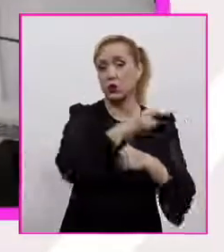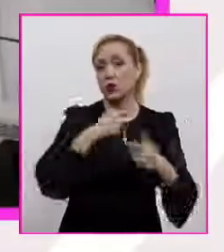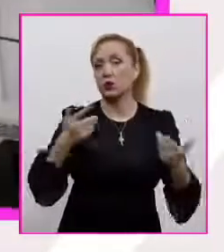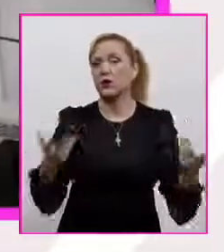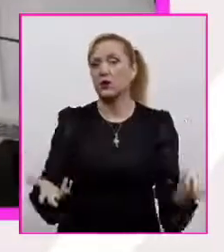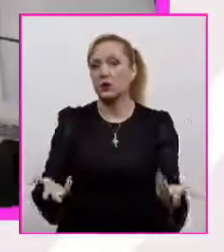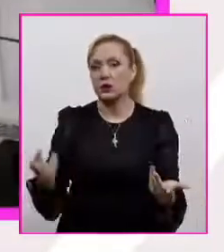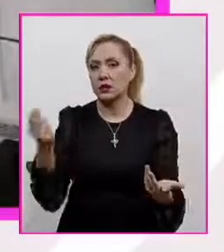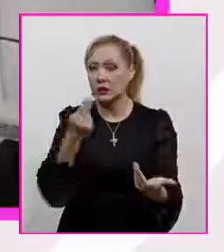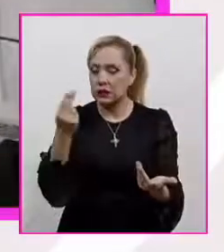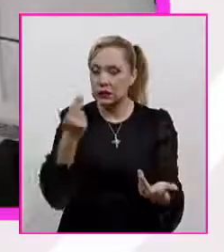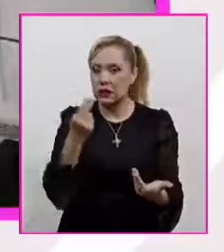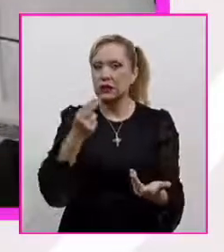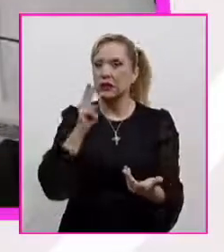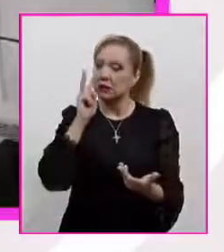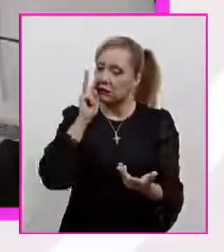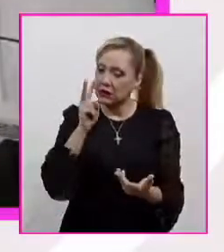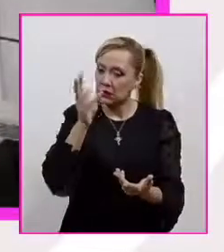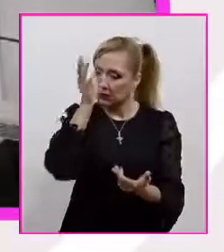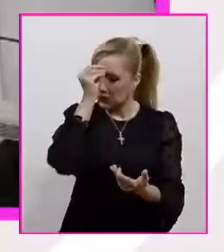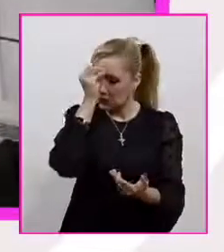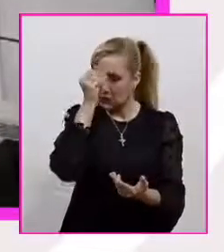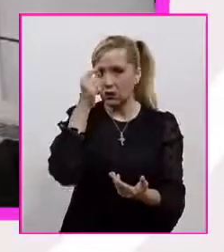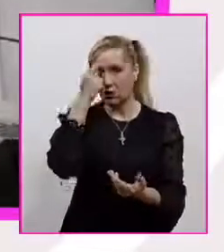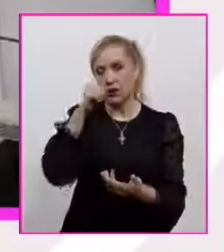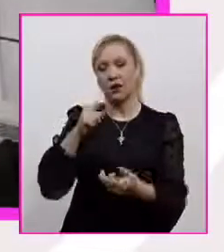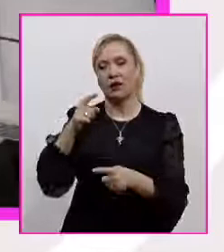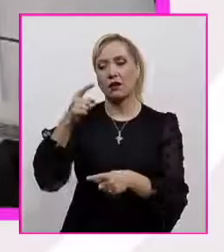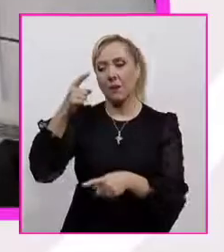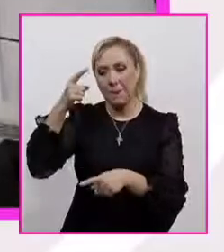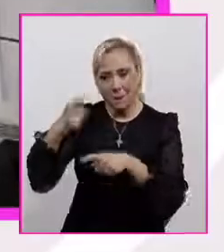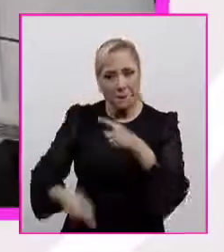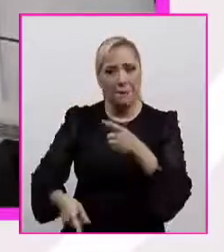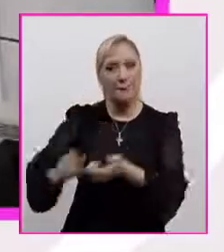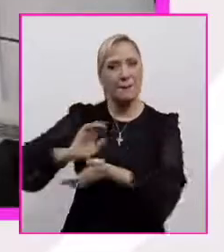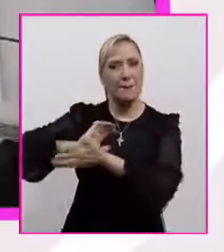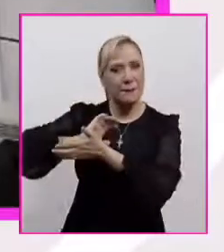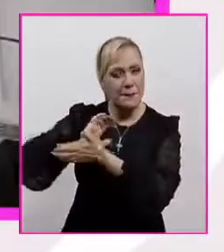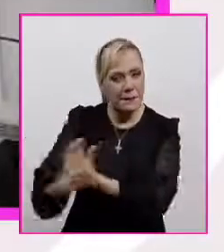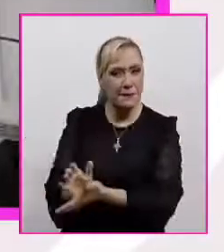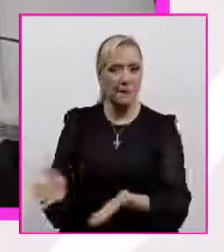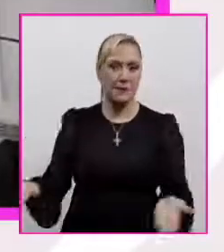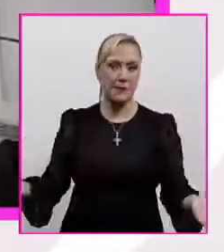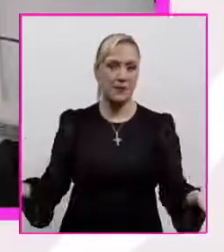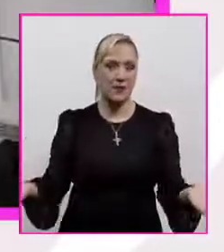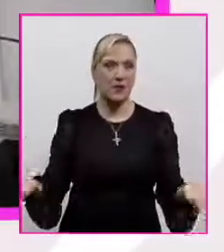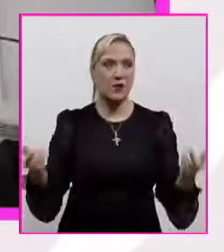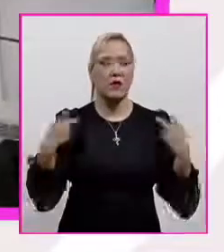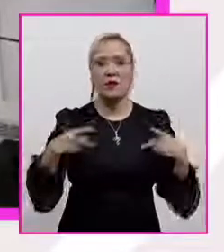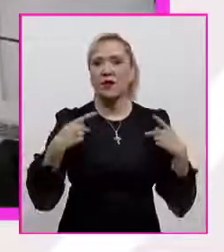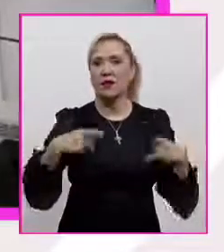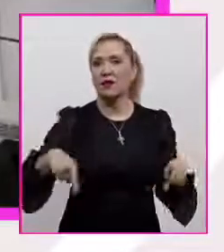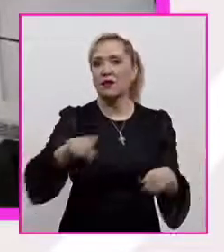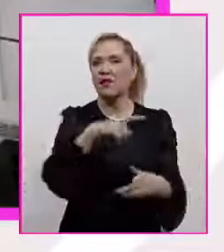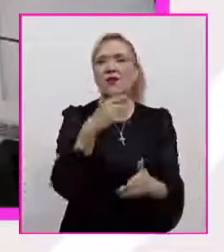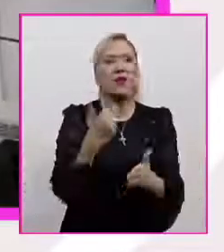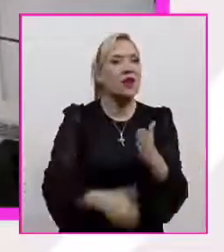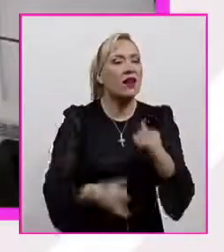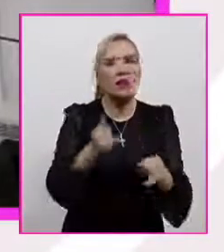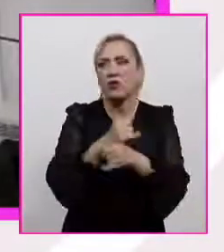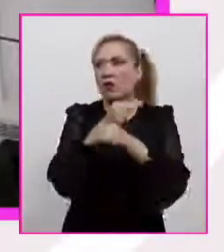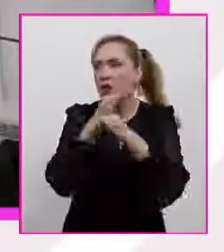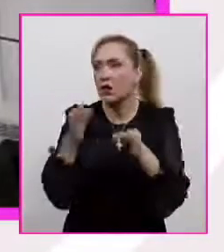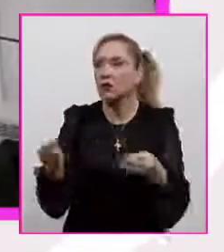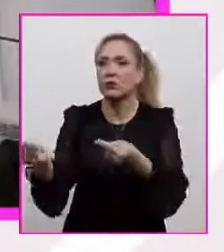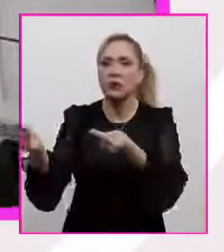haya estas actitudes racistas también tiene mucho que ver con que las personas falta esta información para